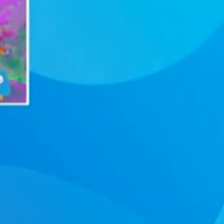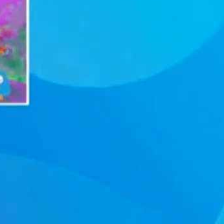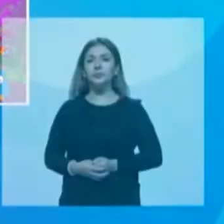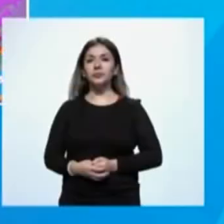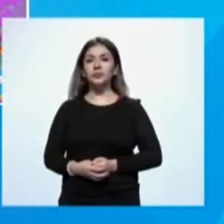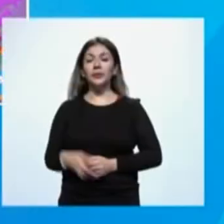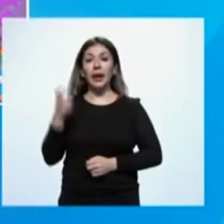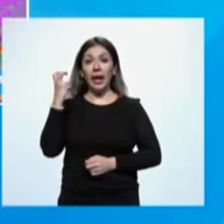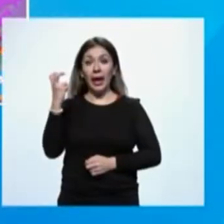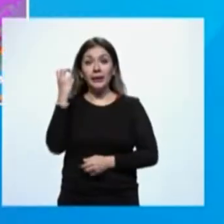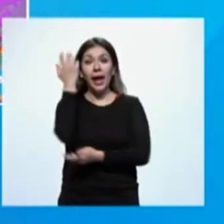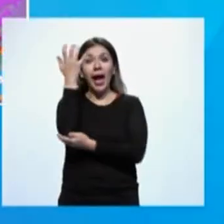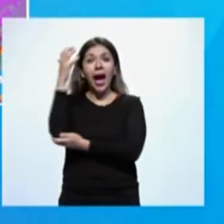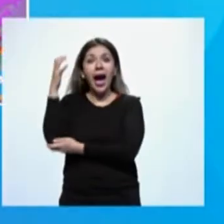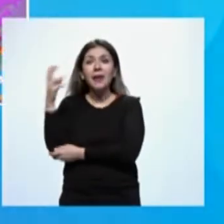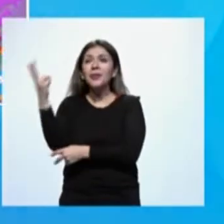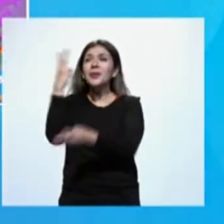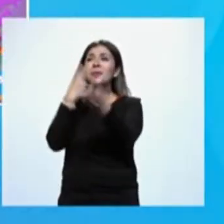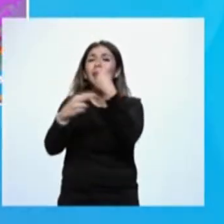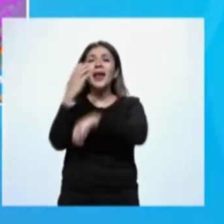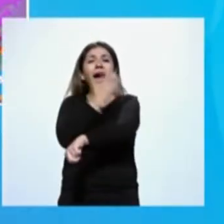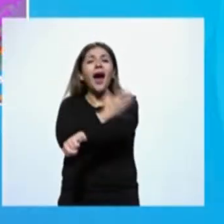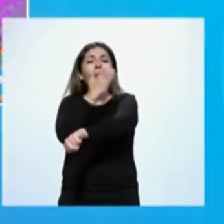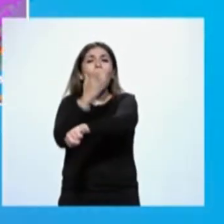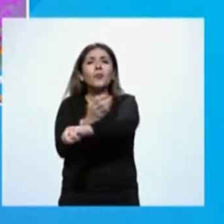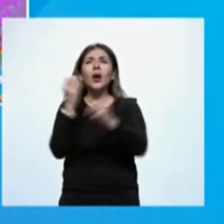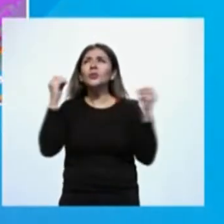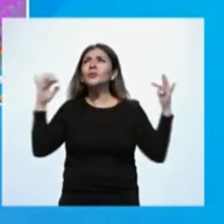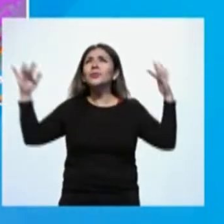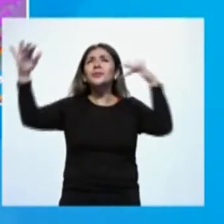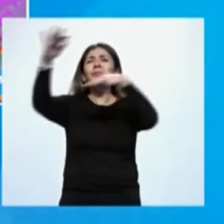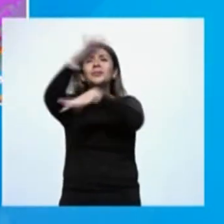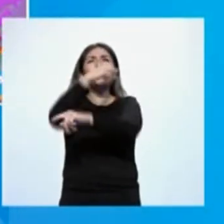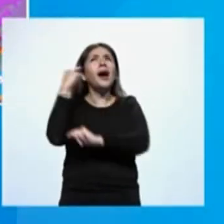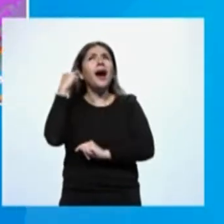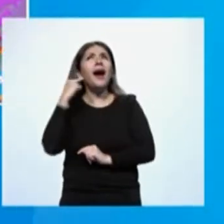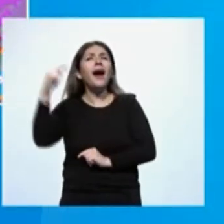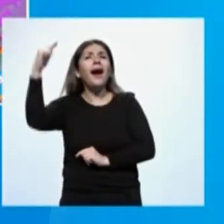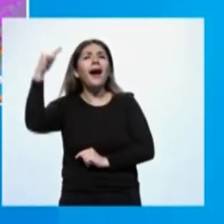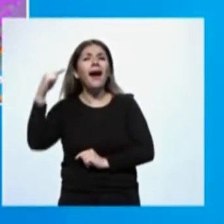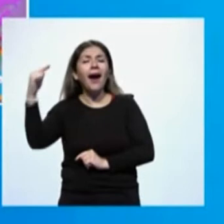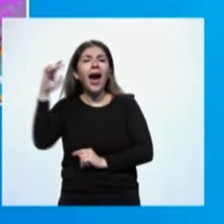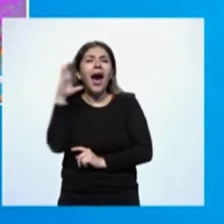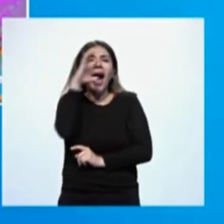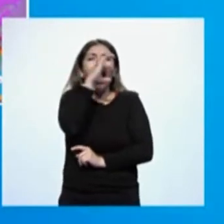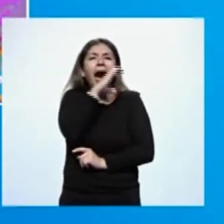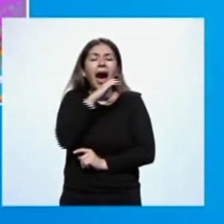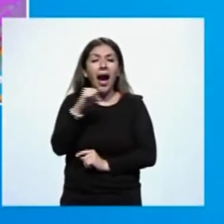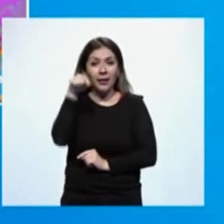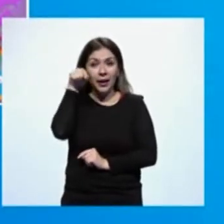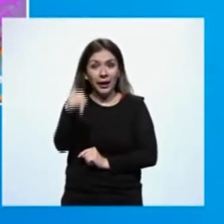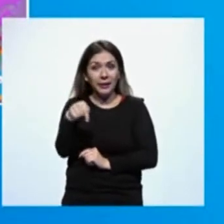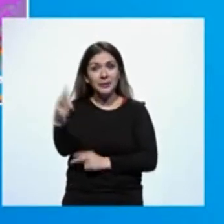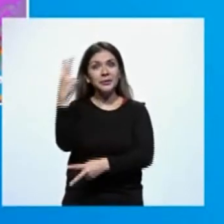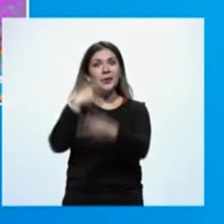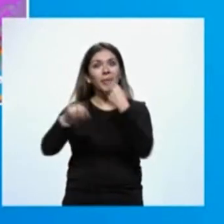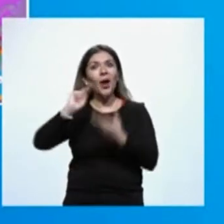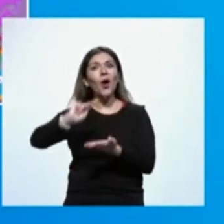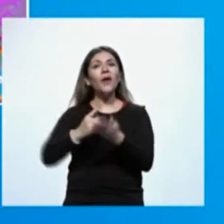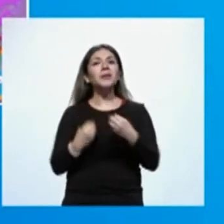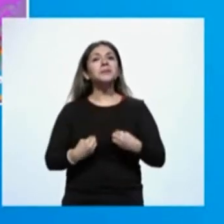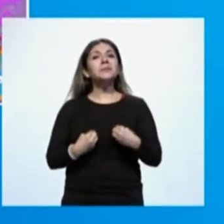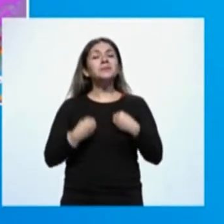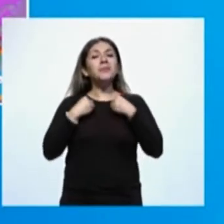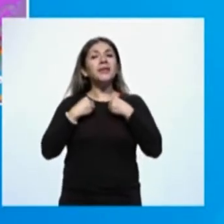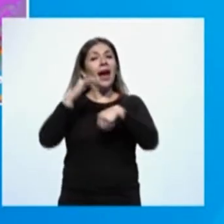Y así el árbol abrigadito se pobló de música y color. Su tronco se llenó de vida,